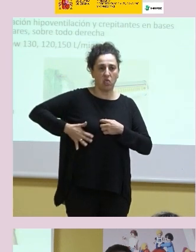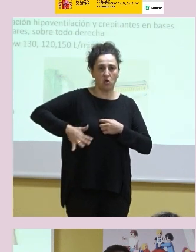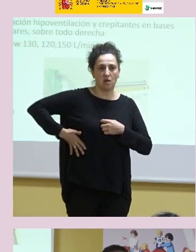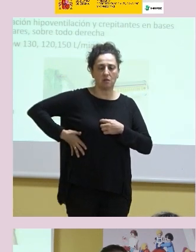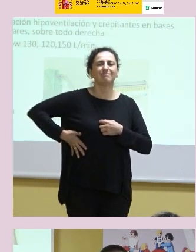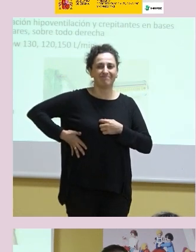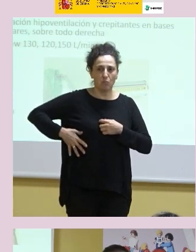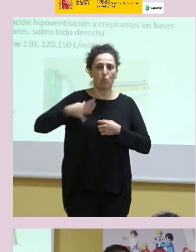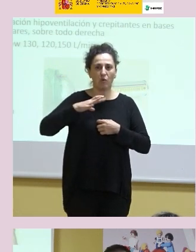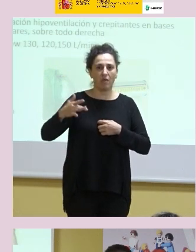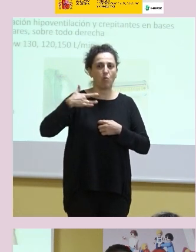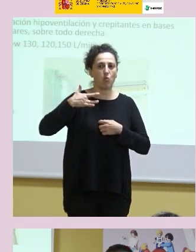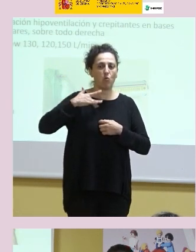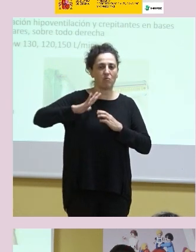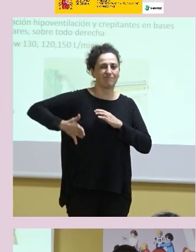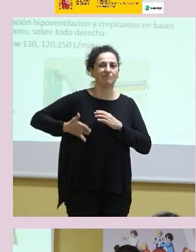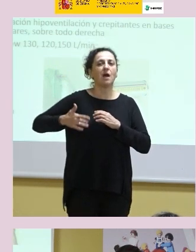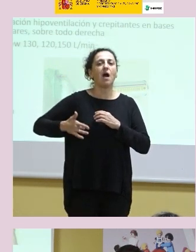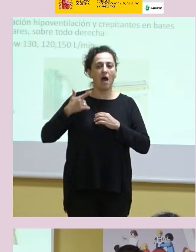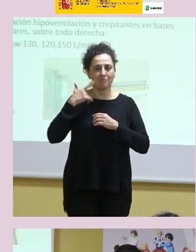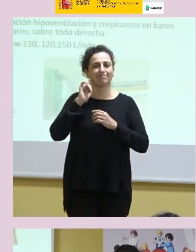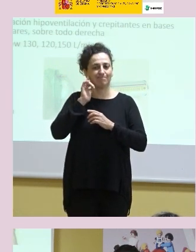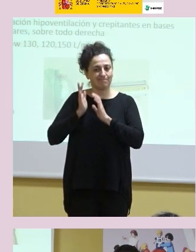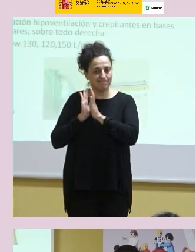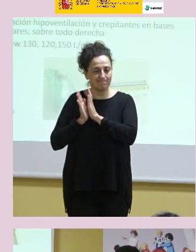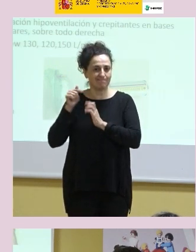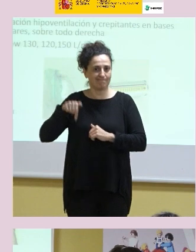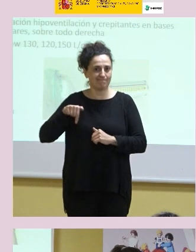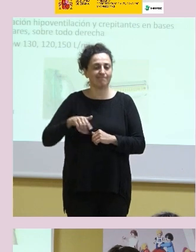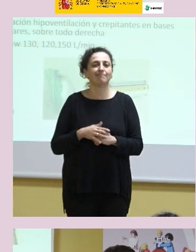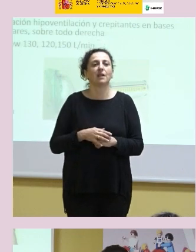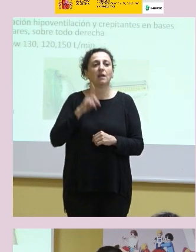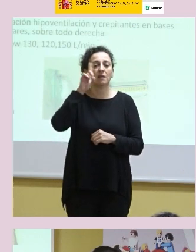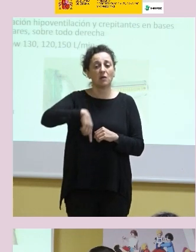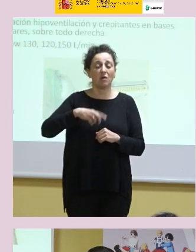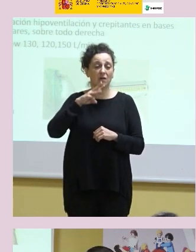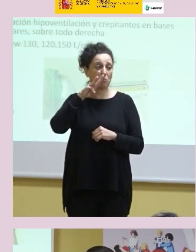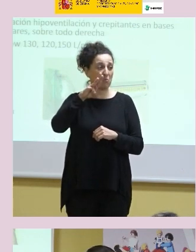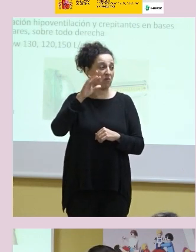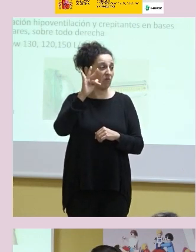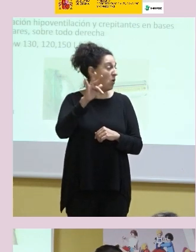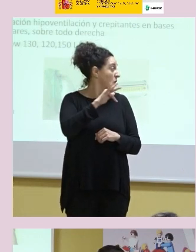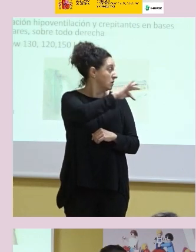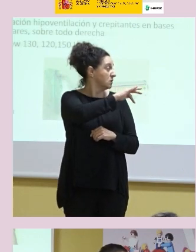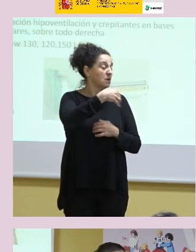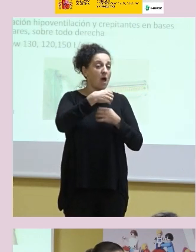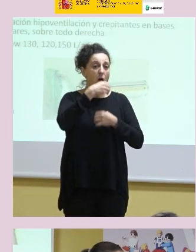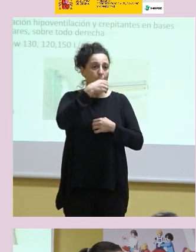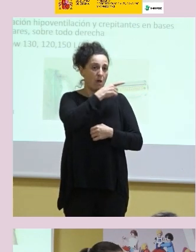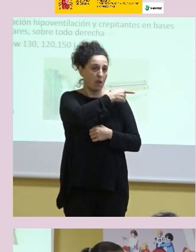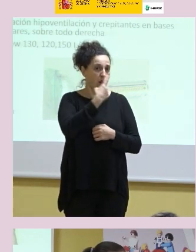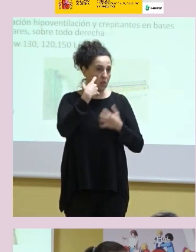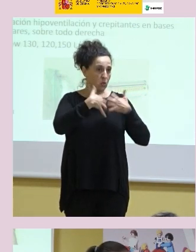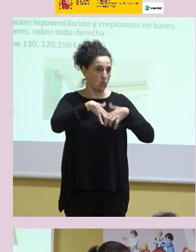pulmón quizá a incidir. Y valoramos con el PeakFlow. El PeakFlow es este aparato, podéis ver en pantalla